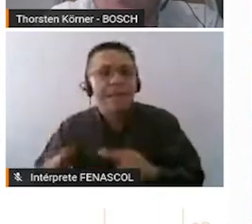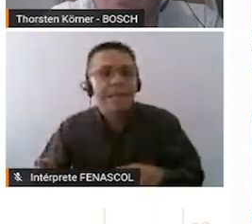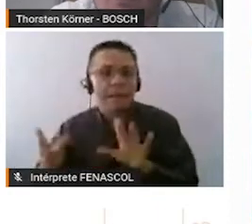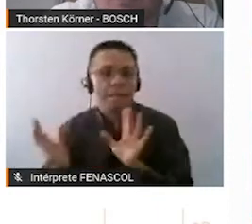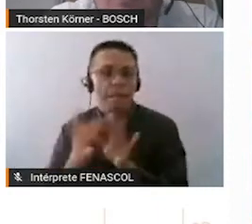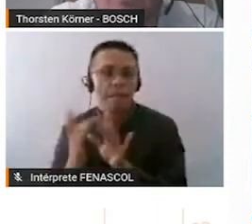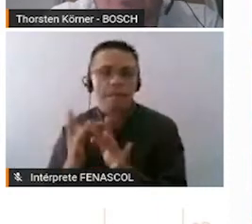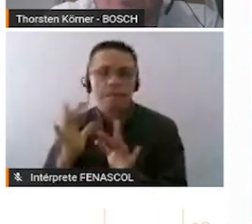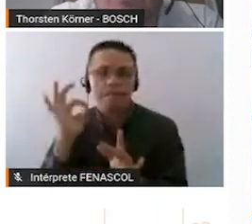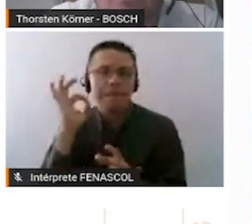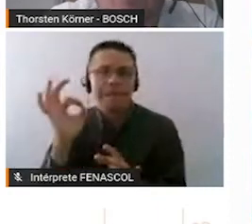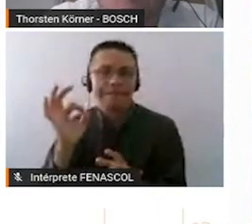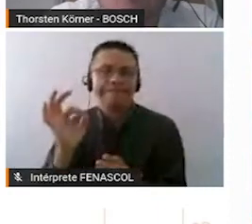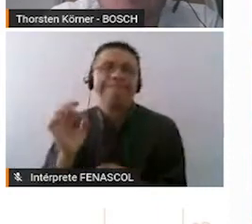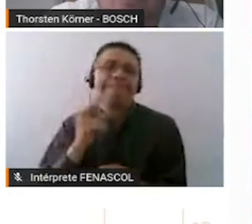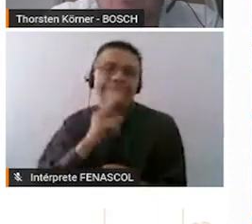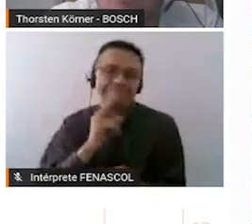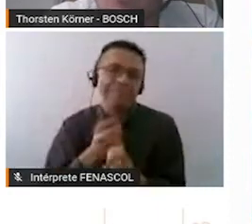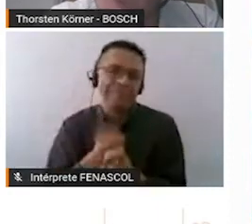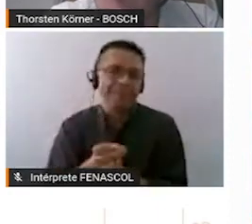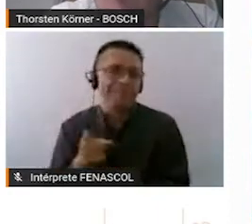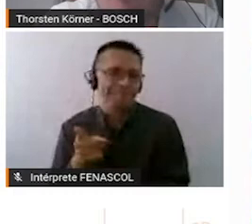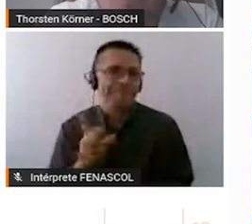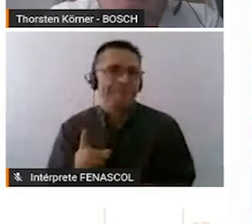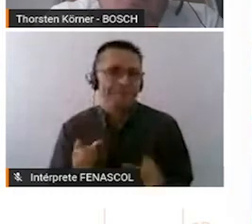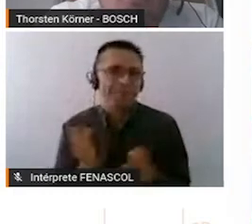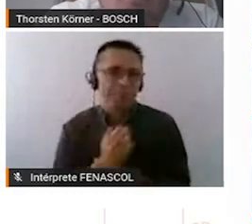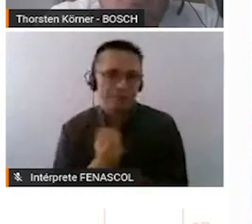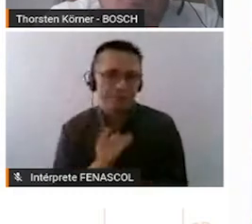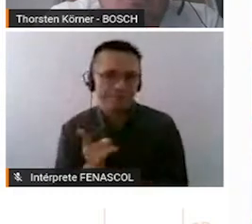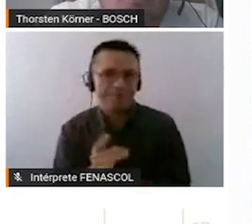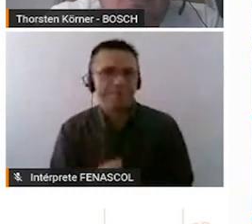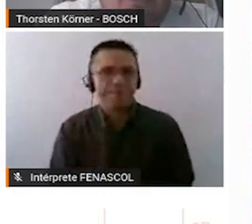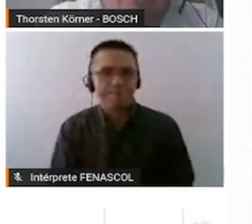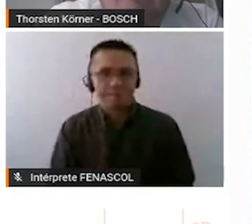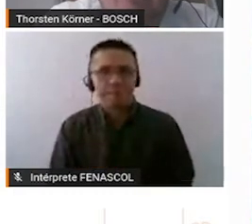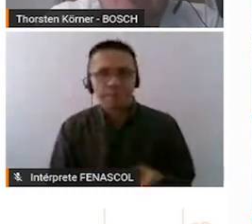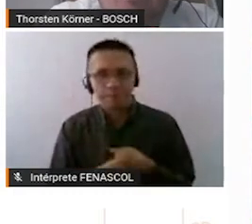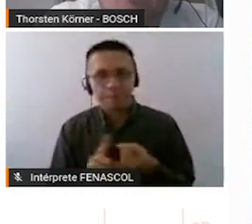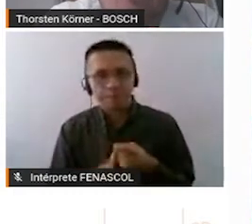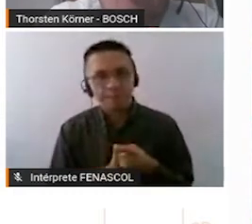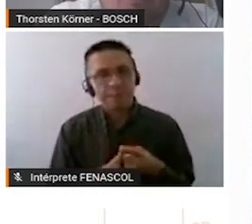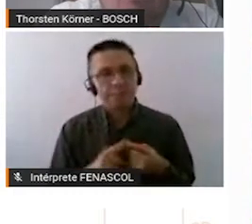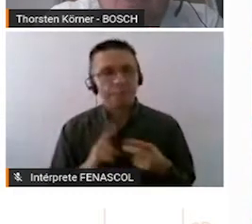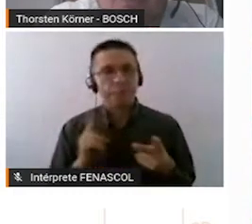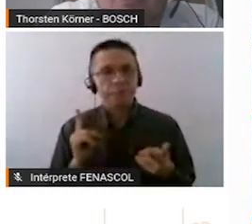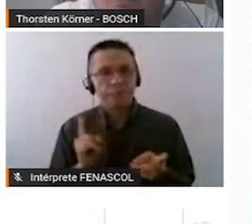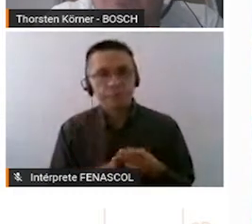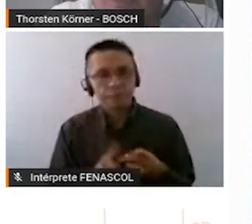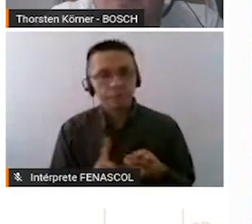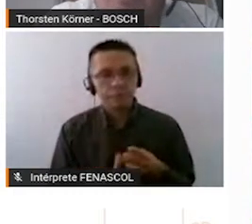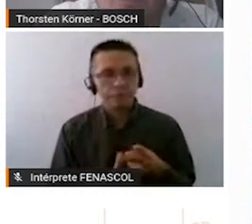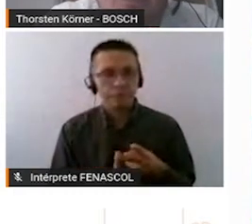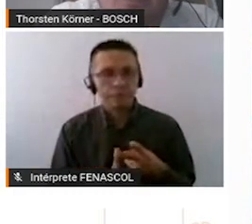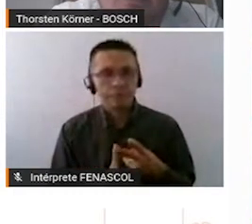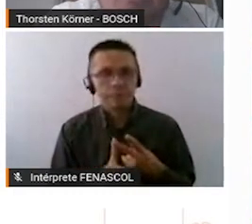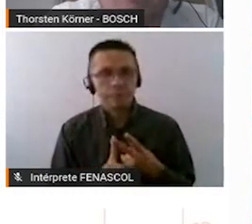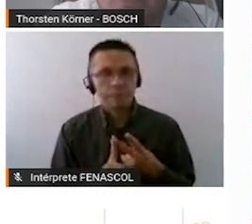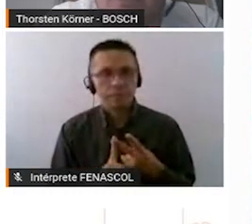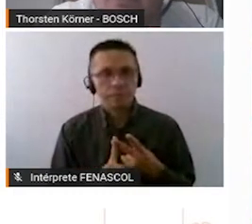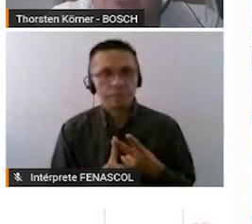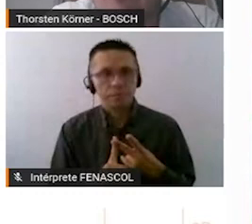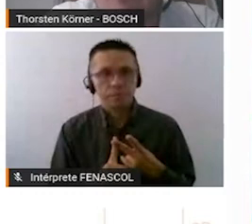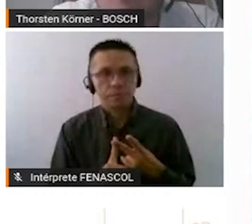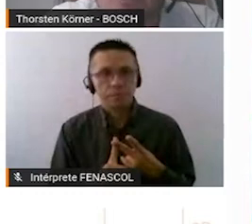de nuestro Internet. Eso por un lado. Por otro lado, lo que estamos enfocándonos es en que